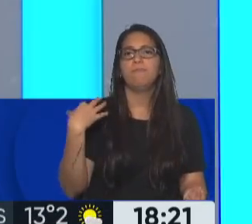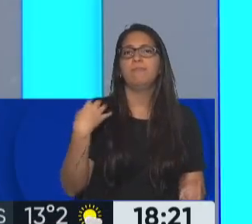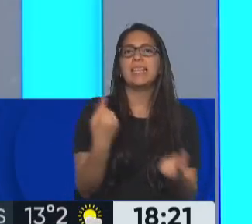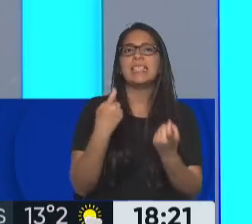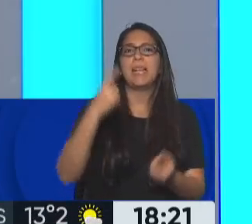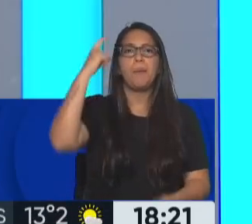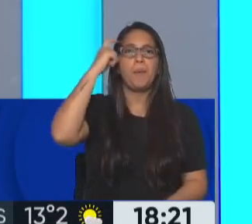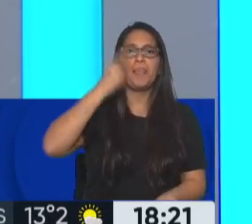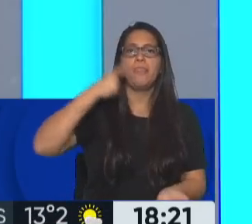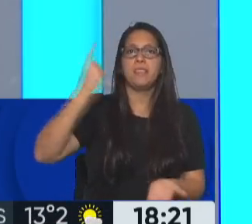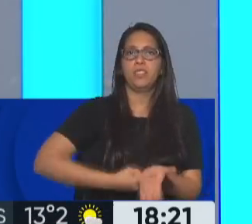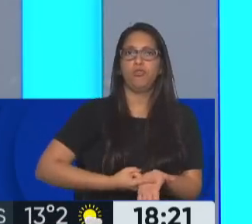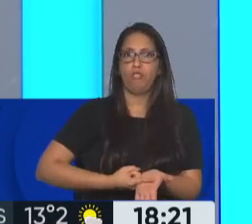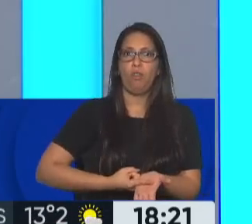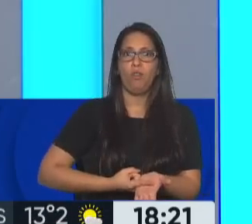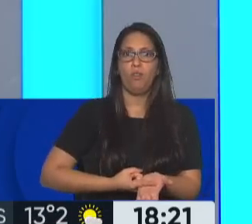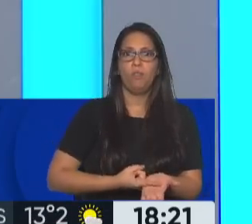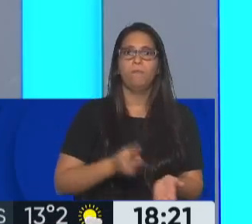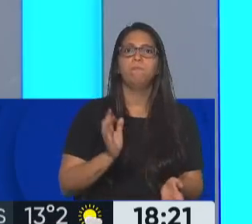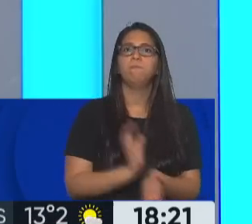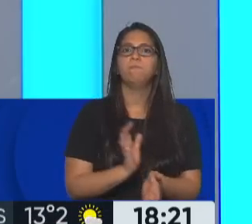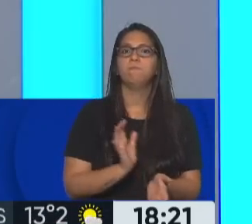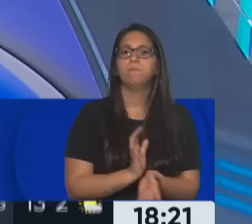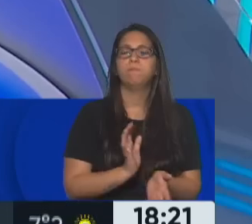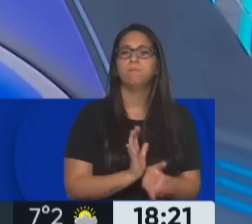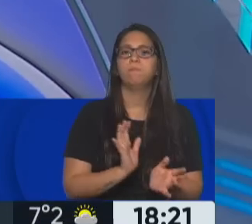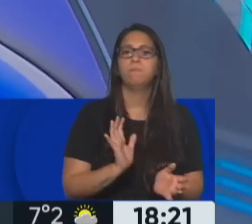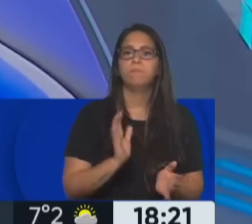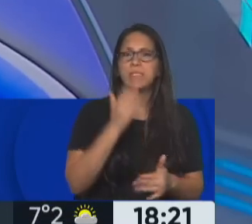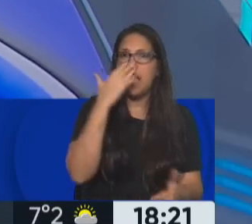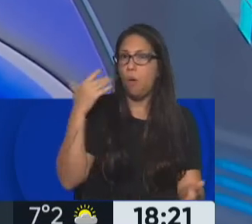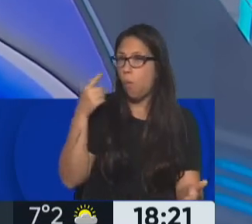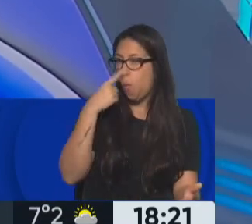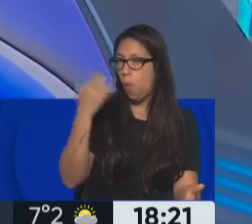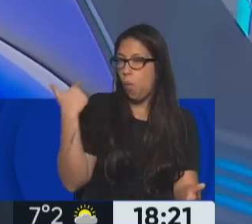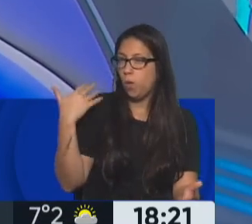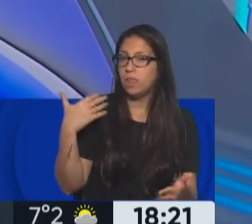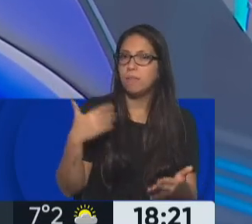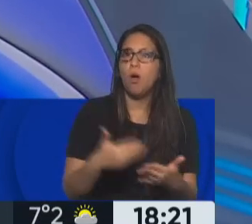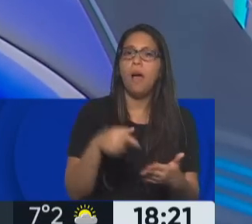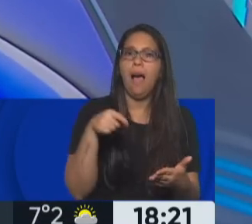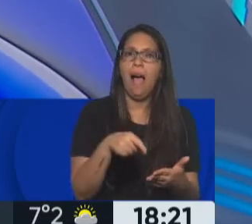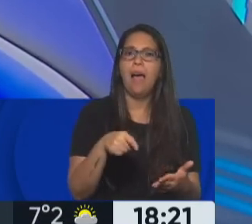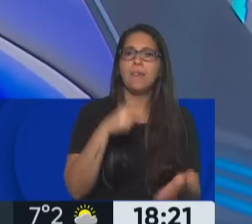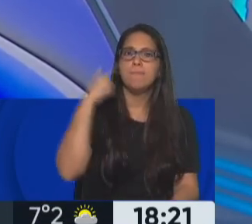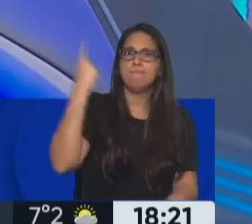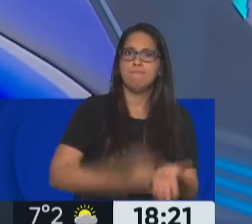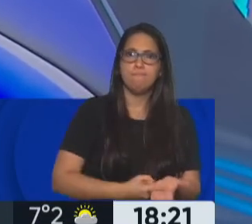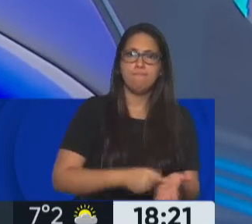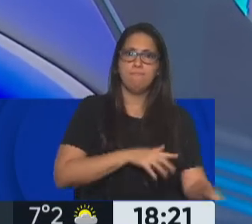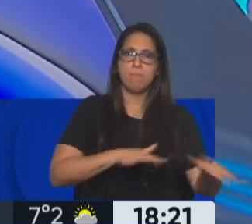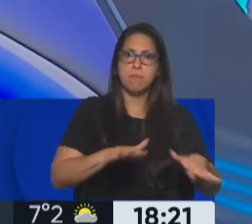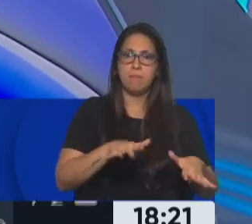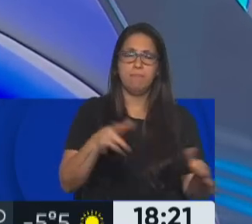gobierno de Biden, que fue criticada por tomar muchos puntos de los republicanos hacia el final del mandato. Pero incluso cuando dijeron hicimos esto,